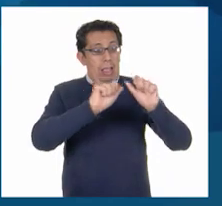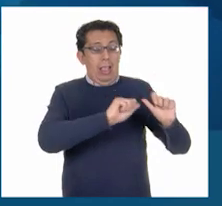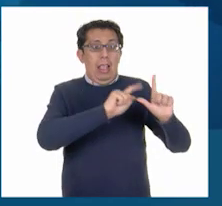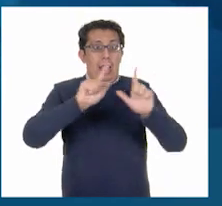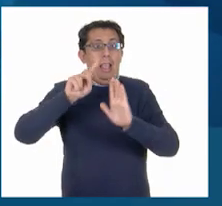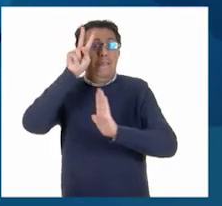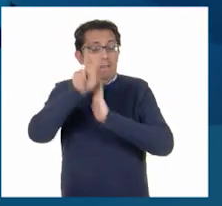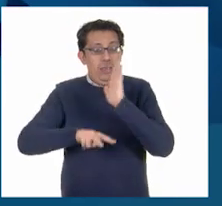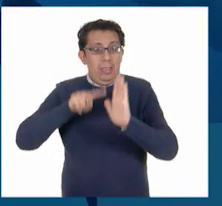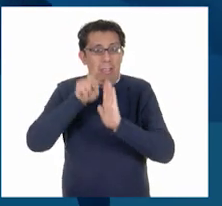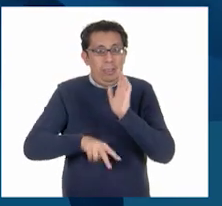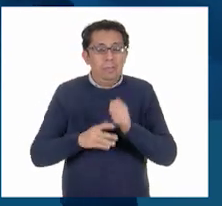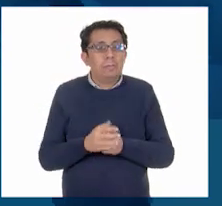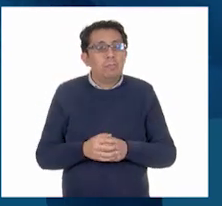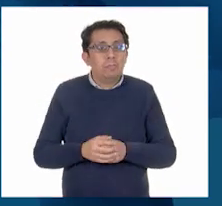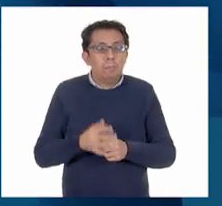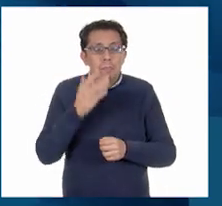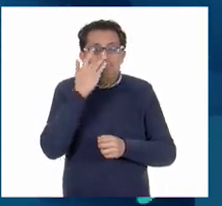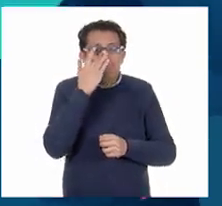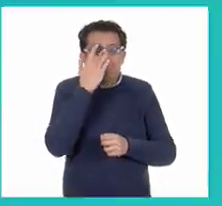siguiente video.